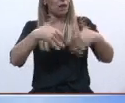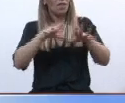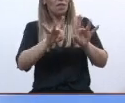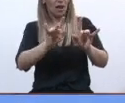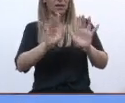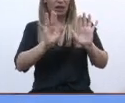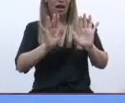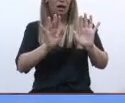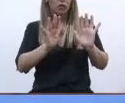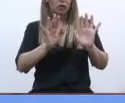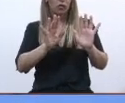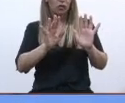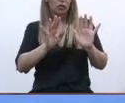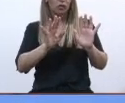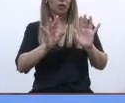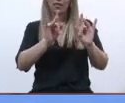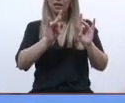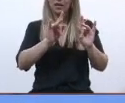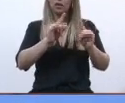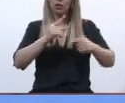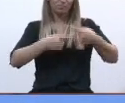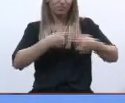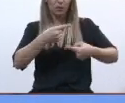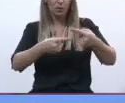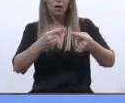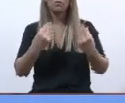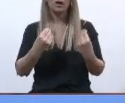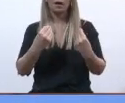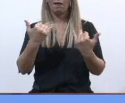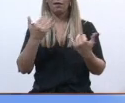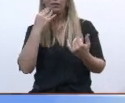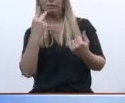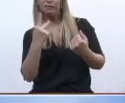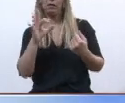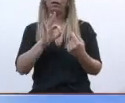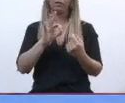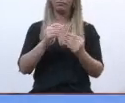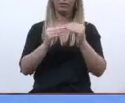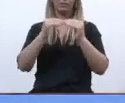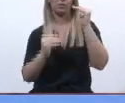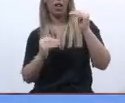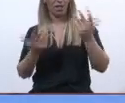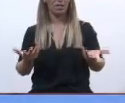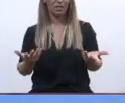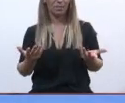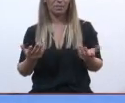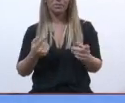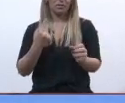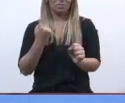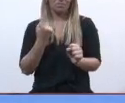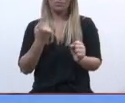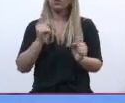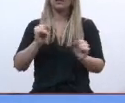estado rodeada y continúa estándola por la hipocresía y la desigualdad. No puede ser dirimida por una